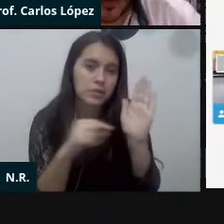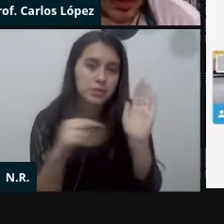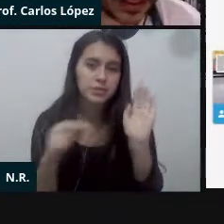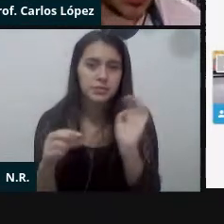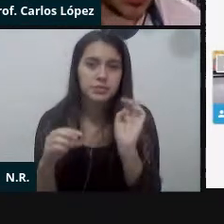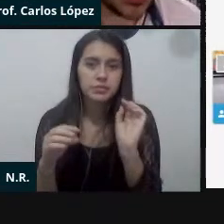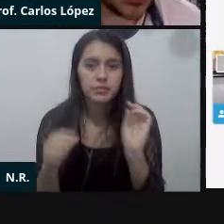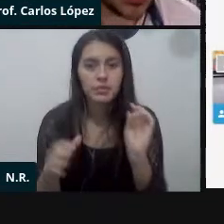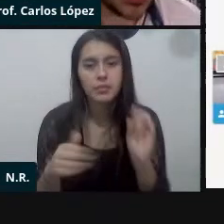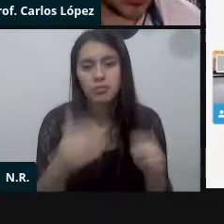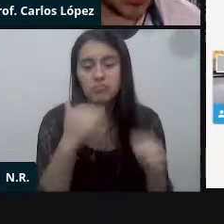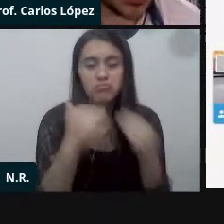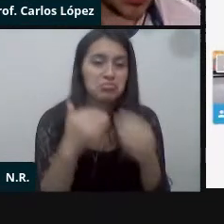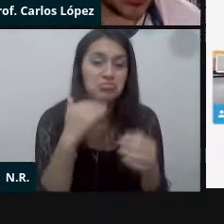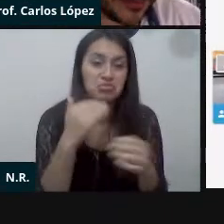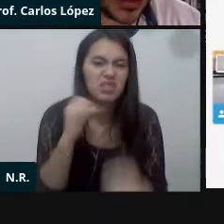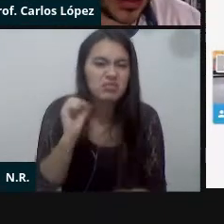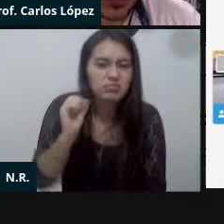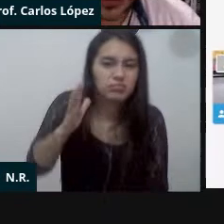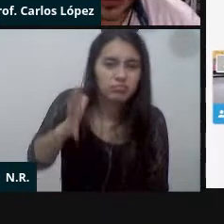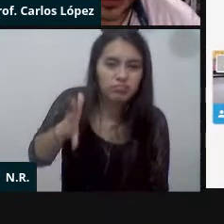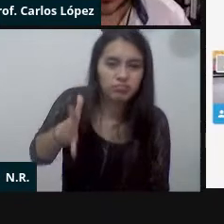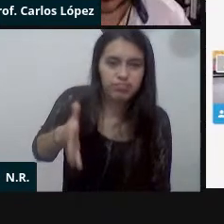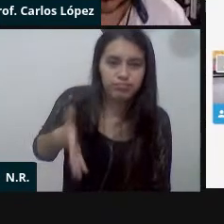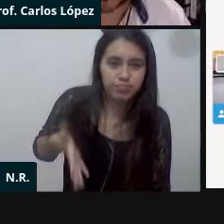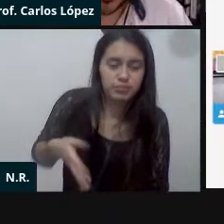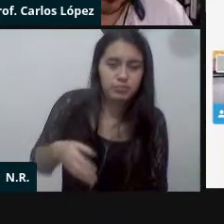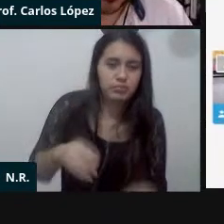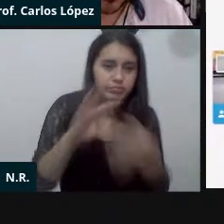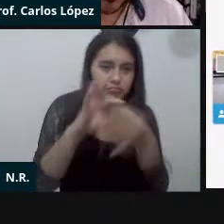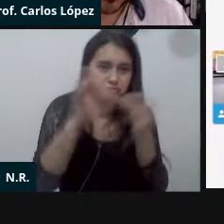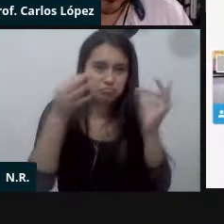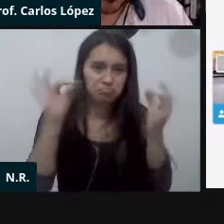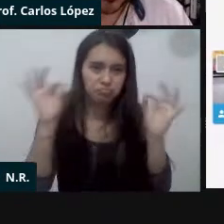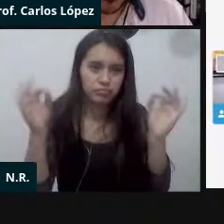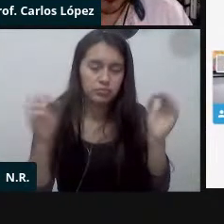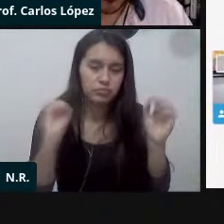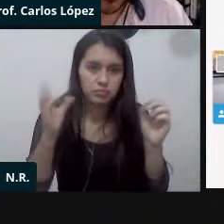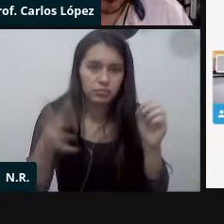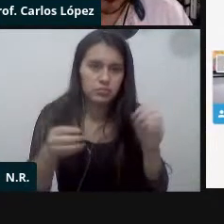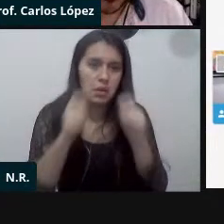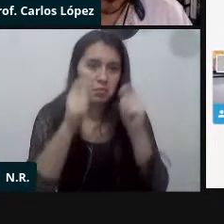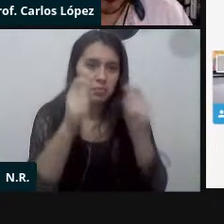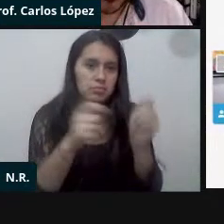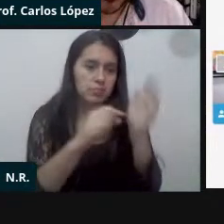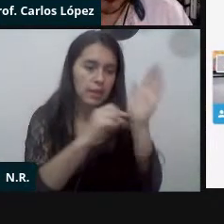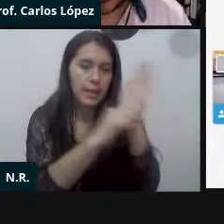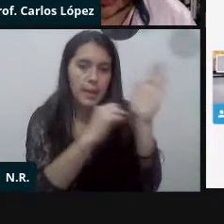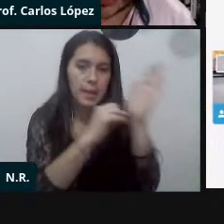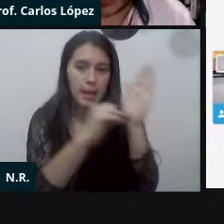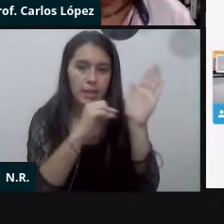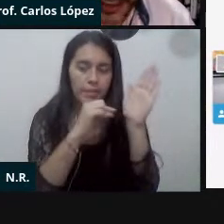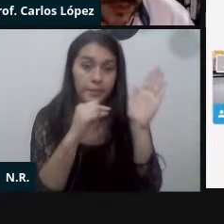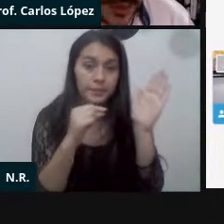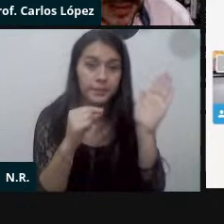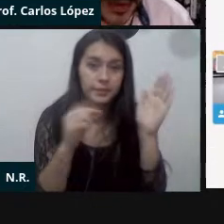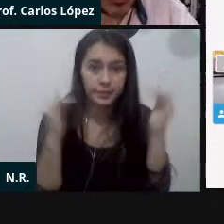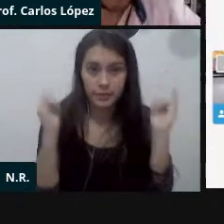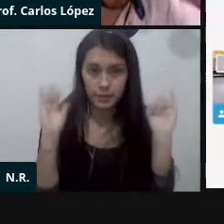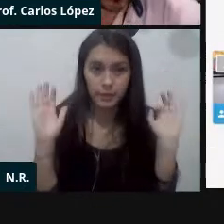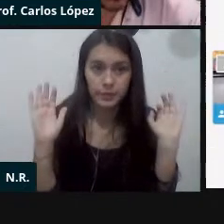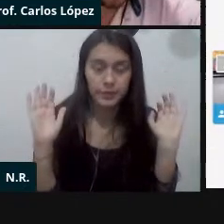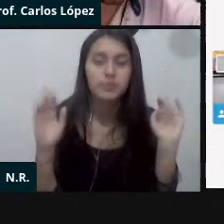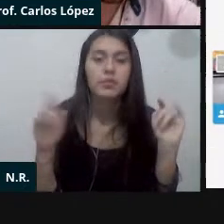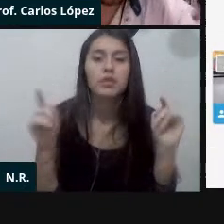Universidad Pedagógica, la parte de la presentación, etcétera. Usted ya puede ahí trabajar. ¿Listo? Los banners. Usted crea